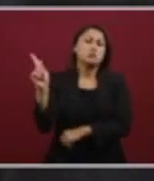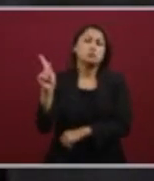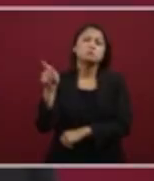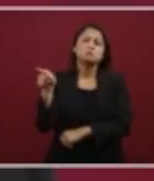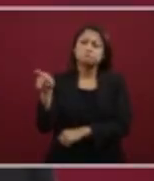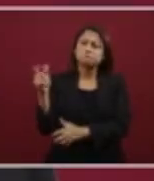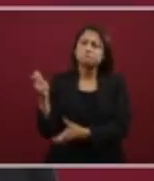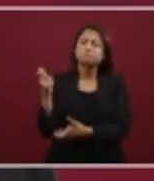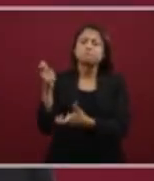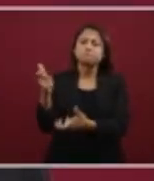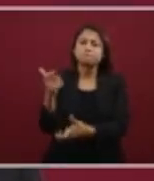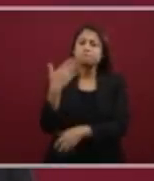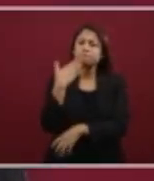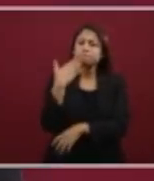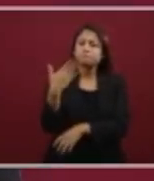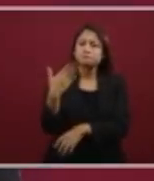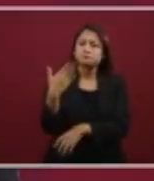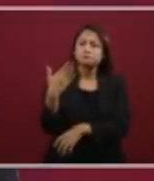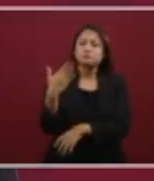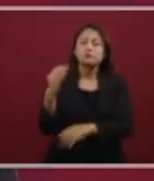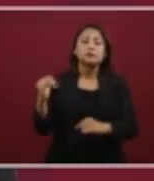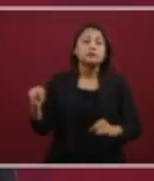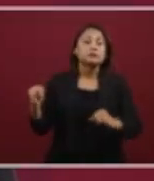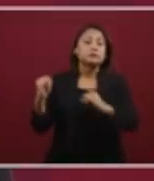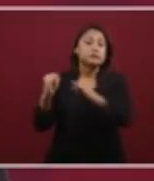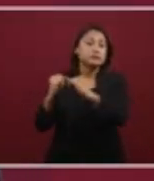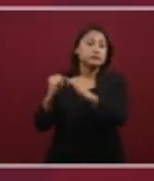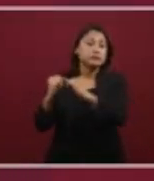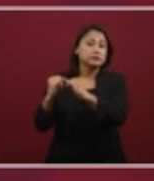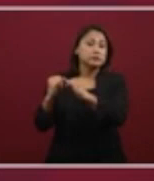son institutos